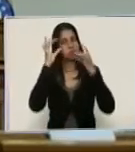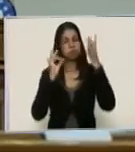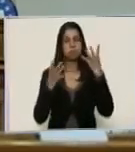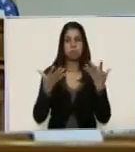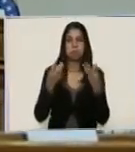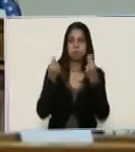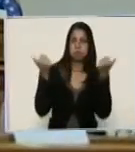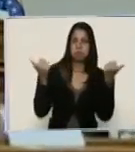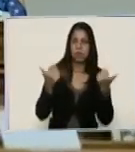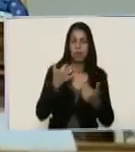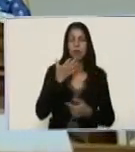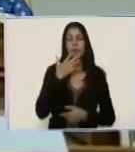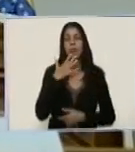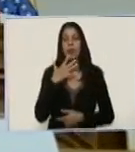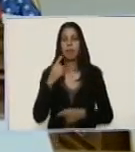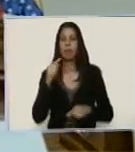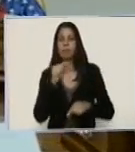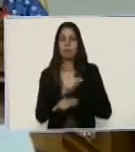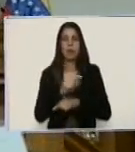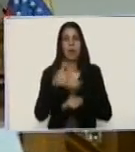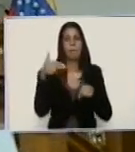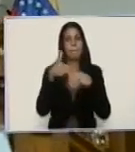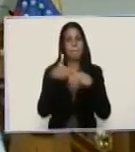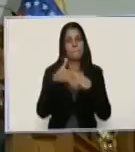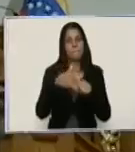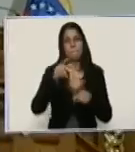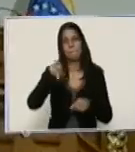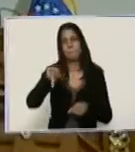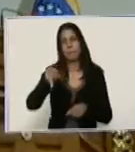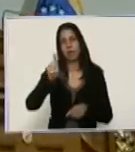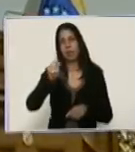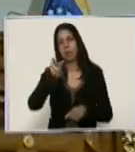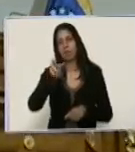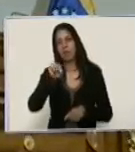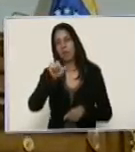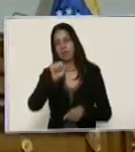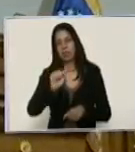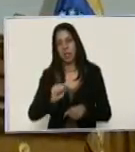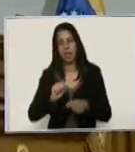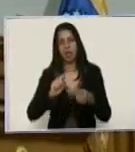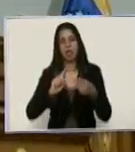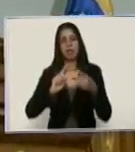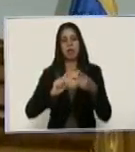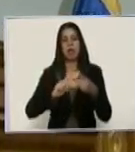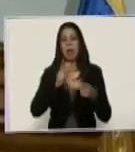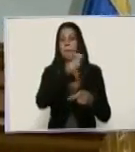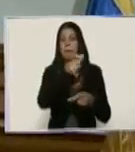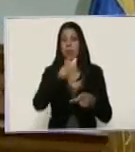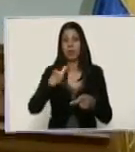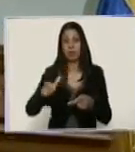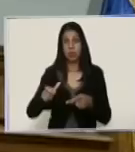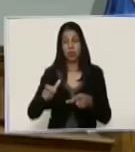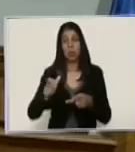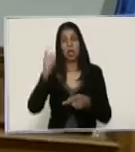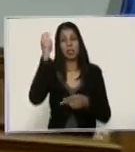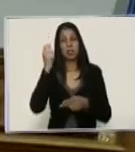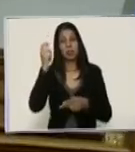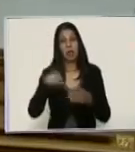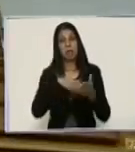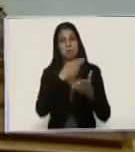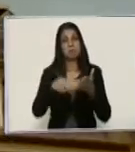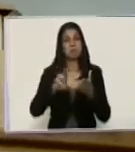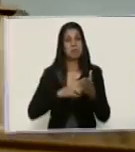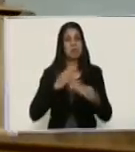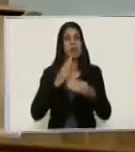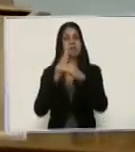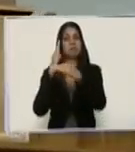esas sanciones que le hicieron a PDVSA, a muchos de los camaradas que están presentes aquí en la Asamblea Nacional Constituyente, a otras autoridades